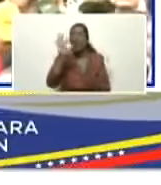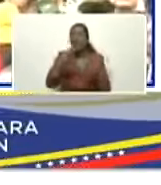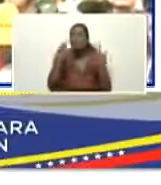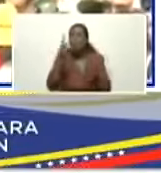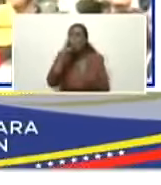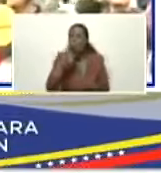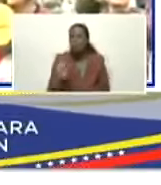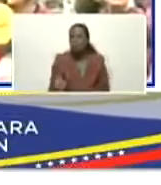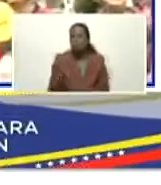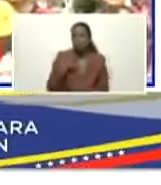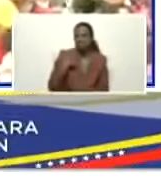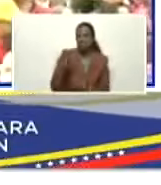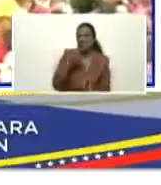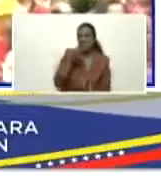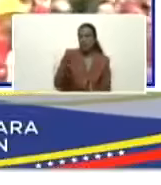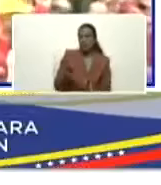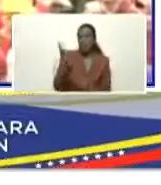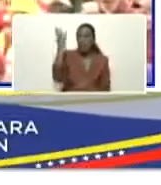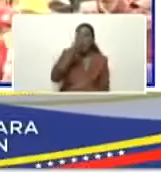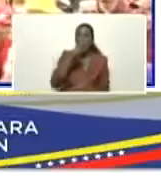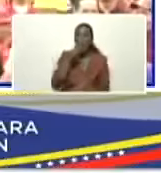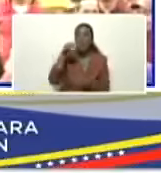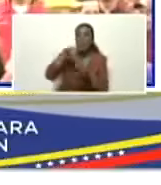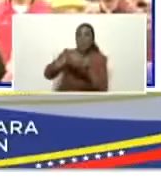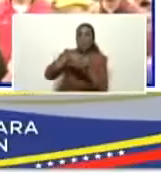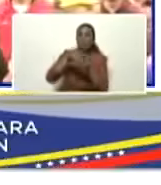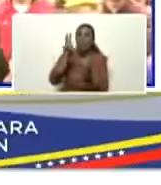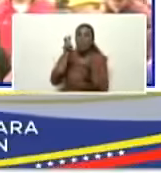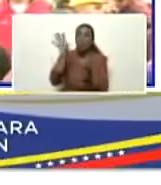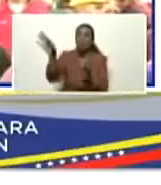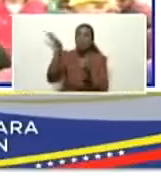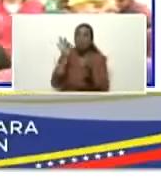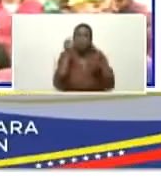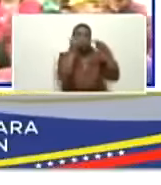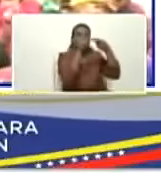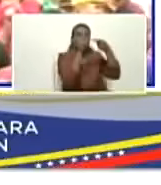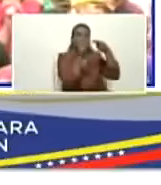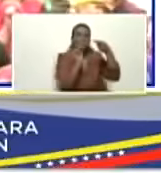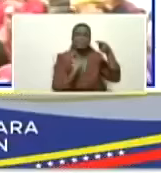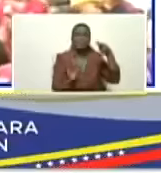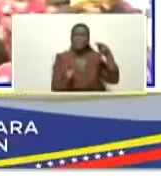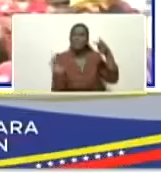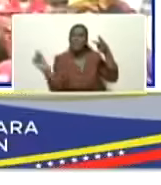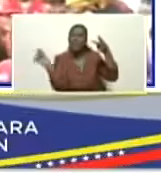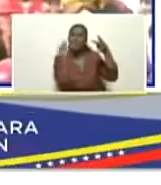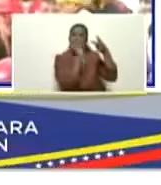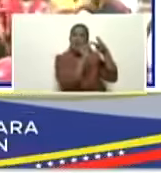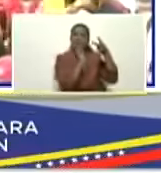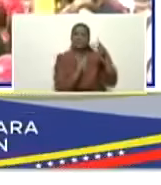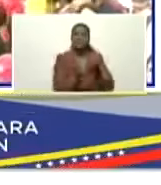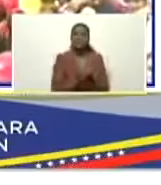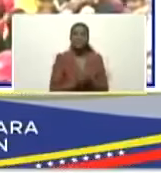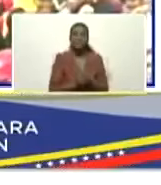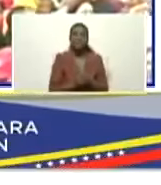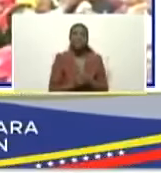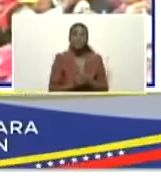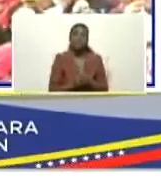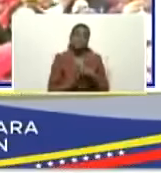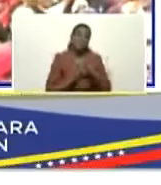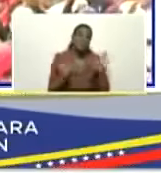Ahí tengo, pues, un joven votante, nuevo votante, en el 1x10,